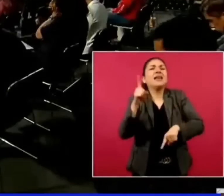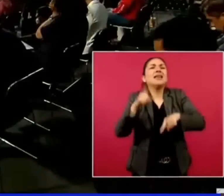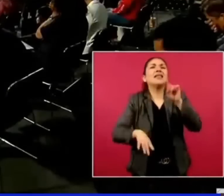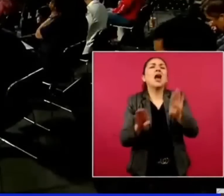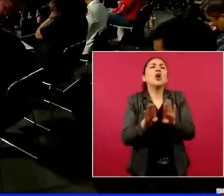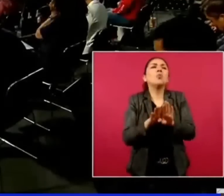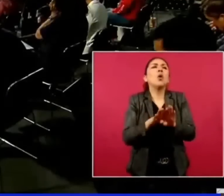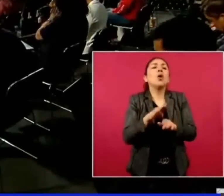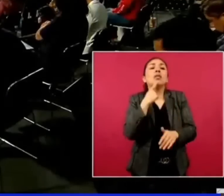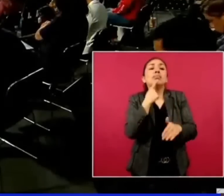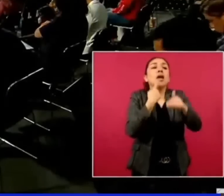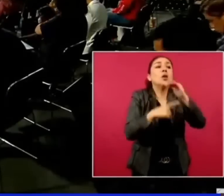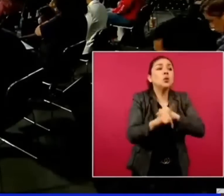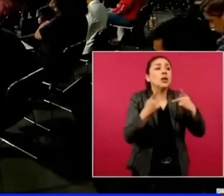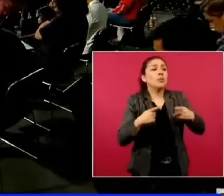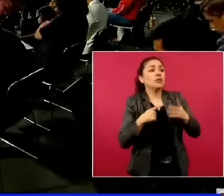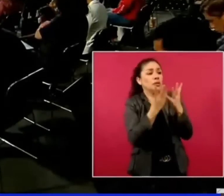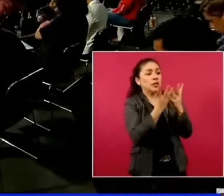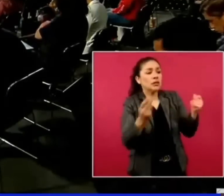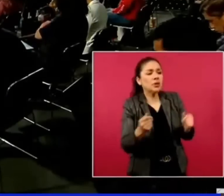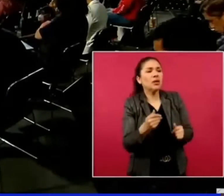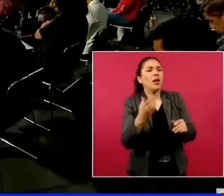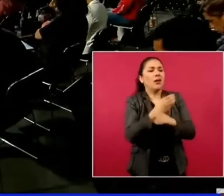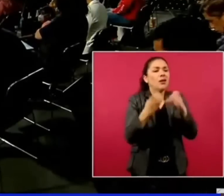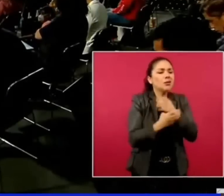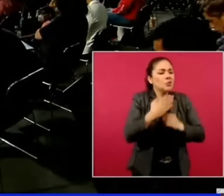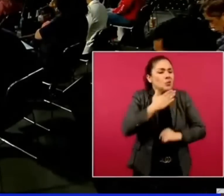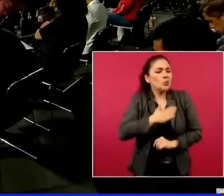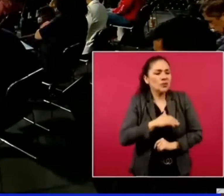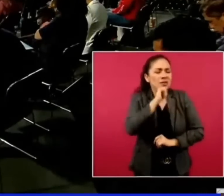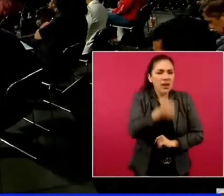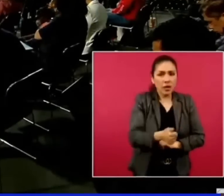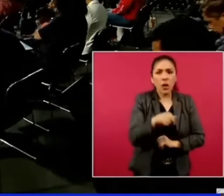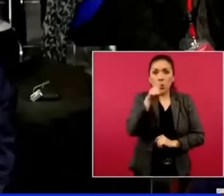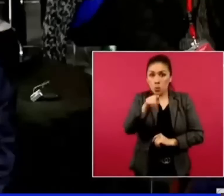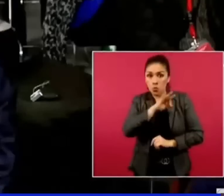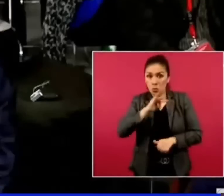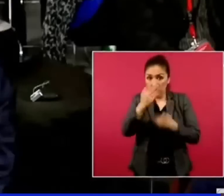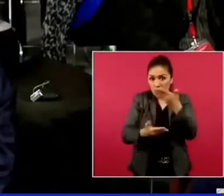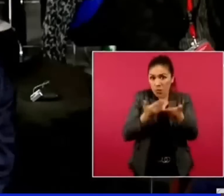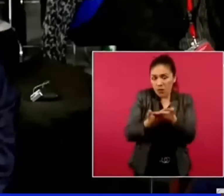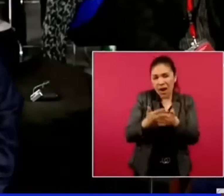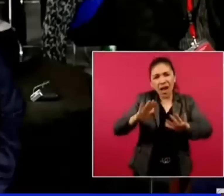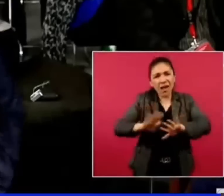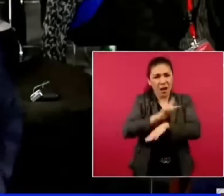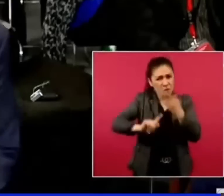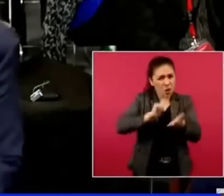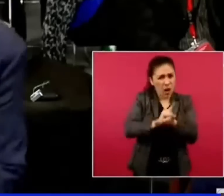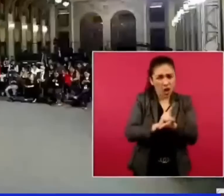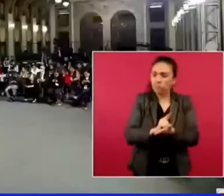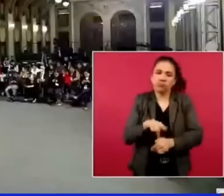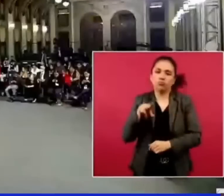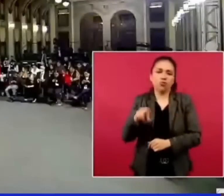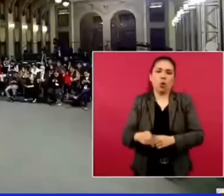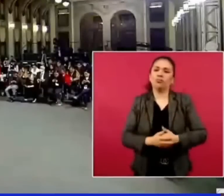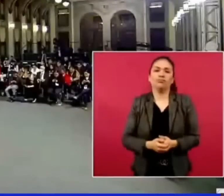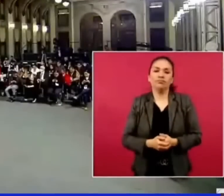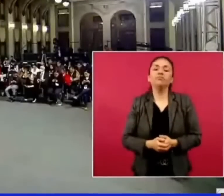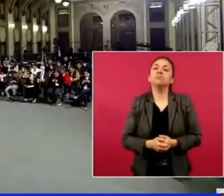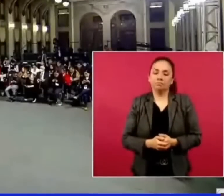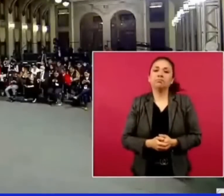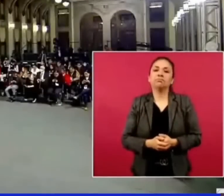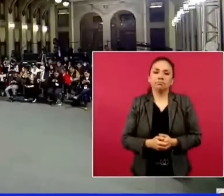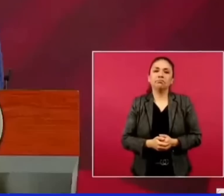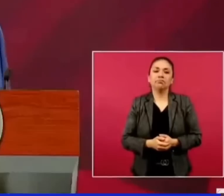de desaparecidos, de injusticias? ¿Habrá alguna forma de que usted proponga alguna reforma, presidente? No. Gracias.